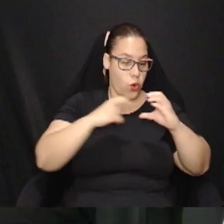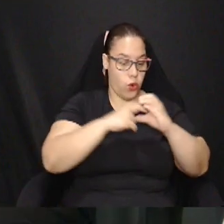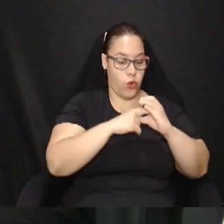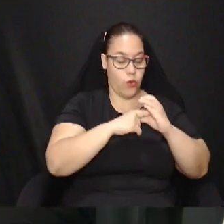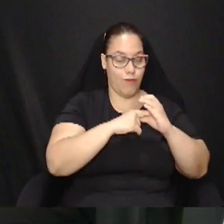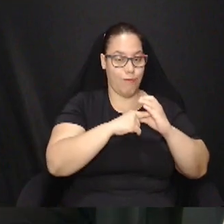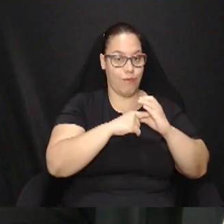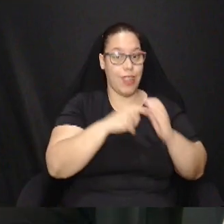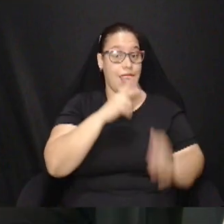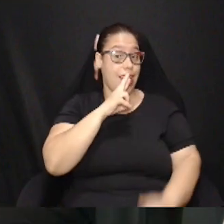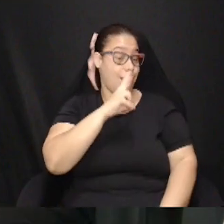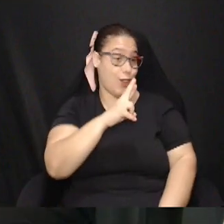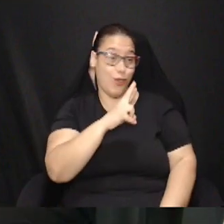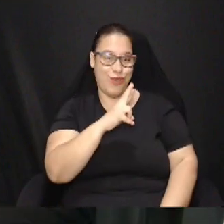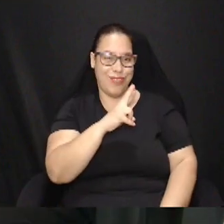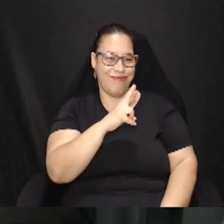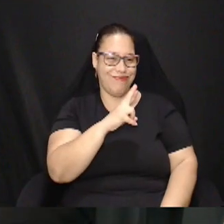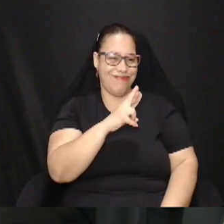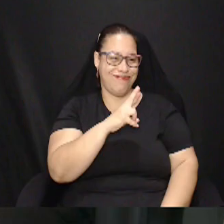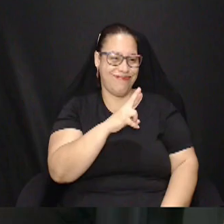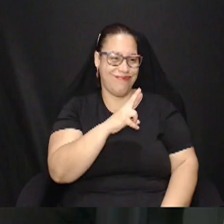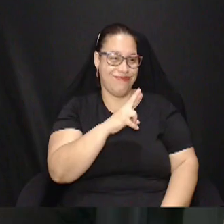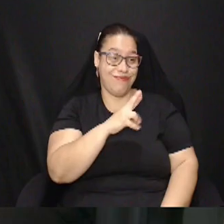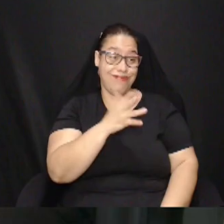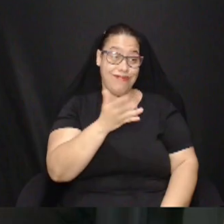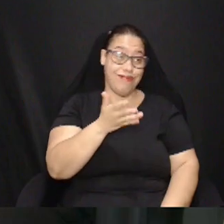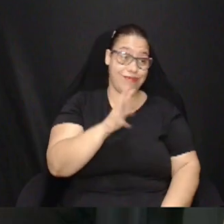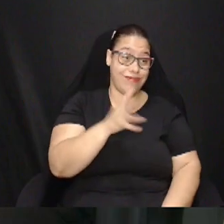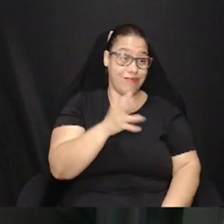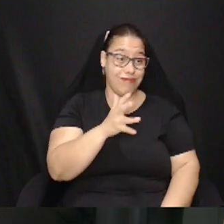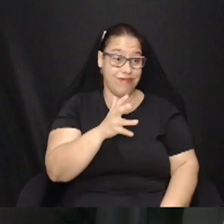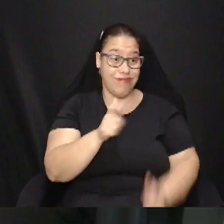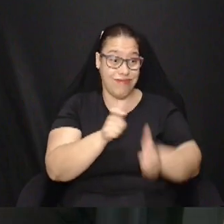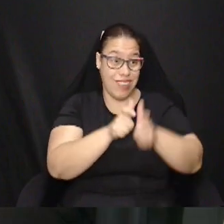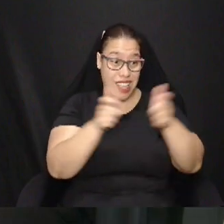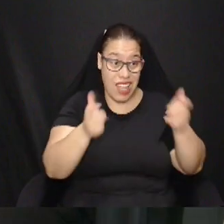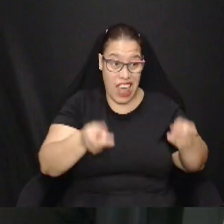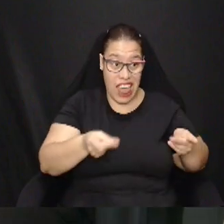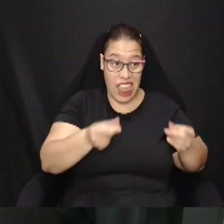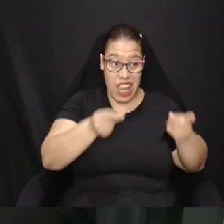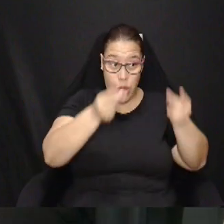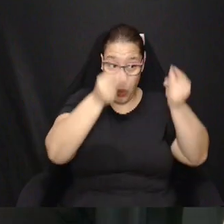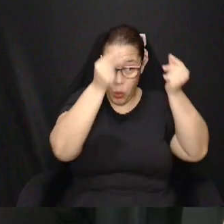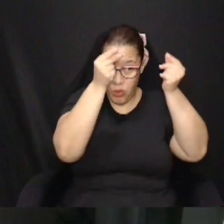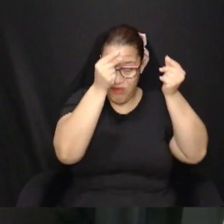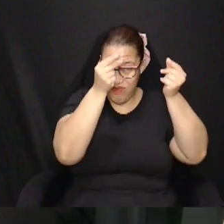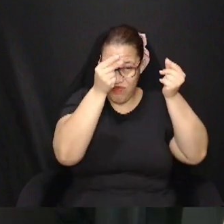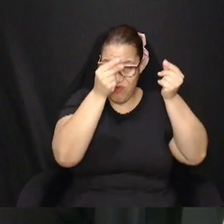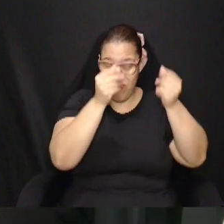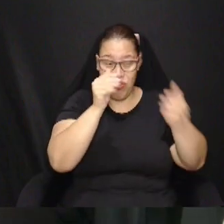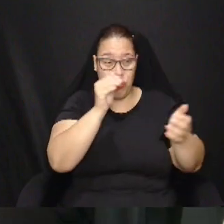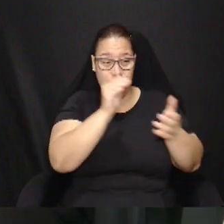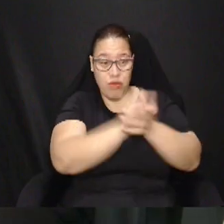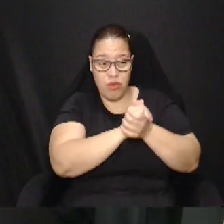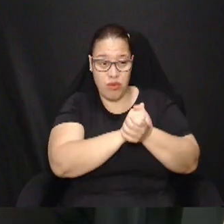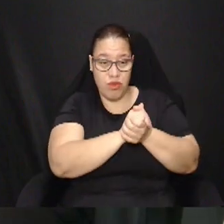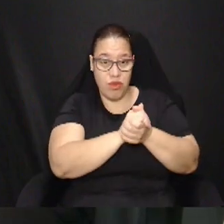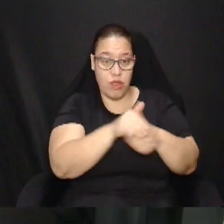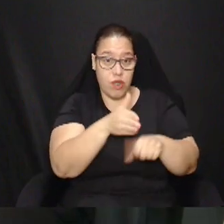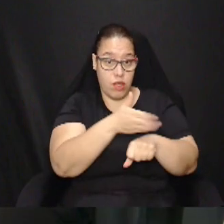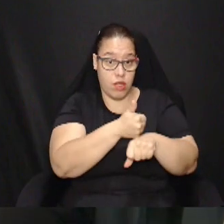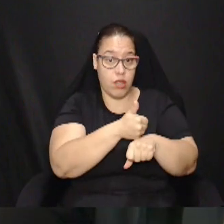vitro. Esto se convirtió en un gran negocio. Y los casais que antes podían